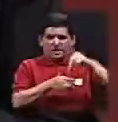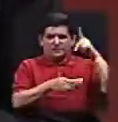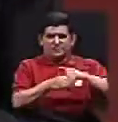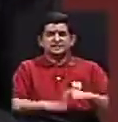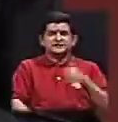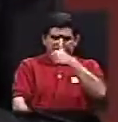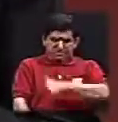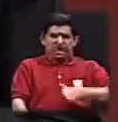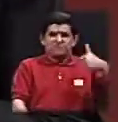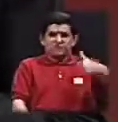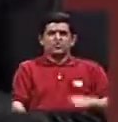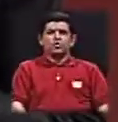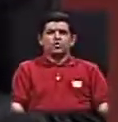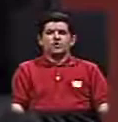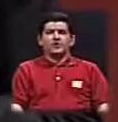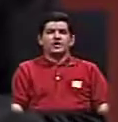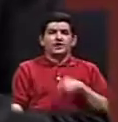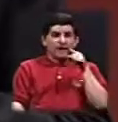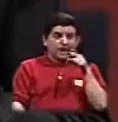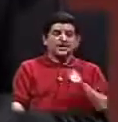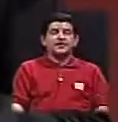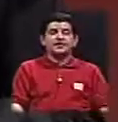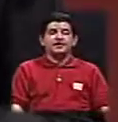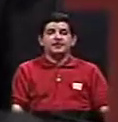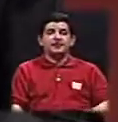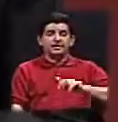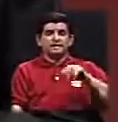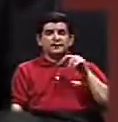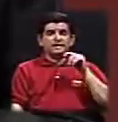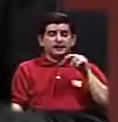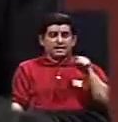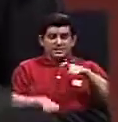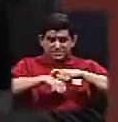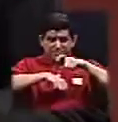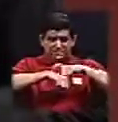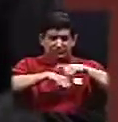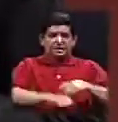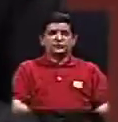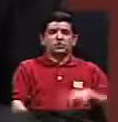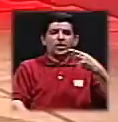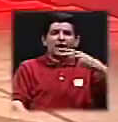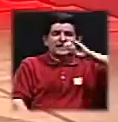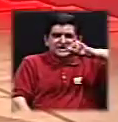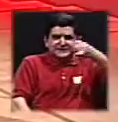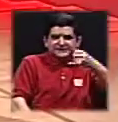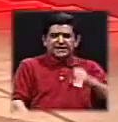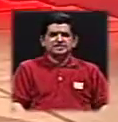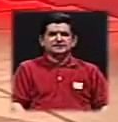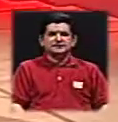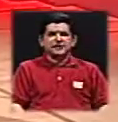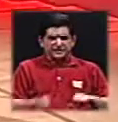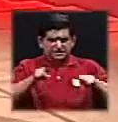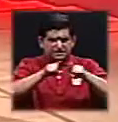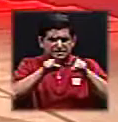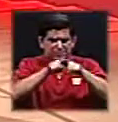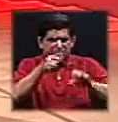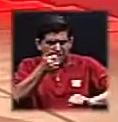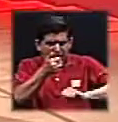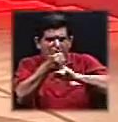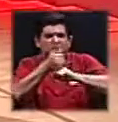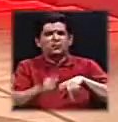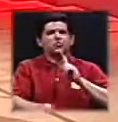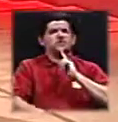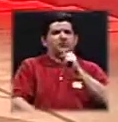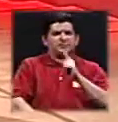el rector, don Henning Jensen, y que él también respaldó ese pronunciamiento. Pero ¿cómo entender que se respalde el